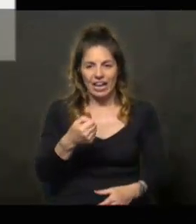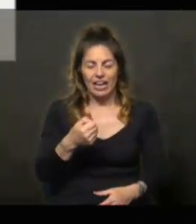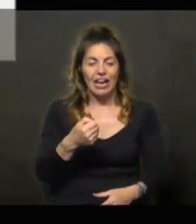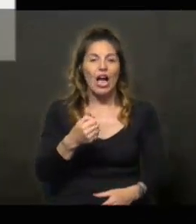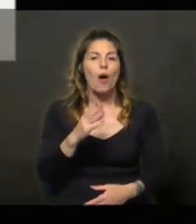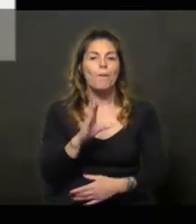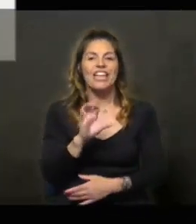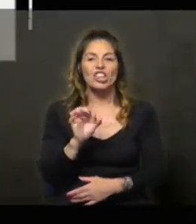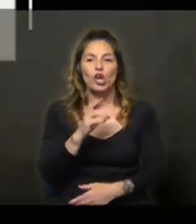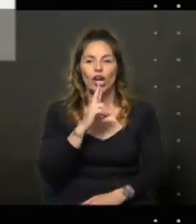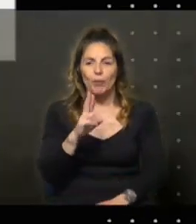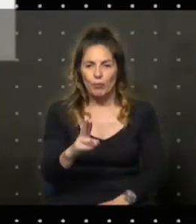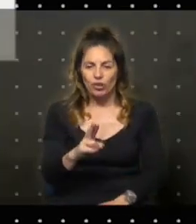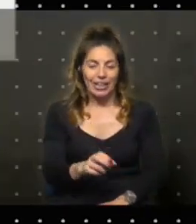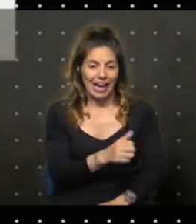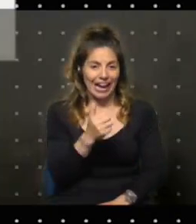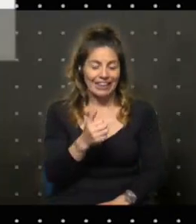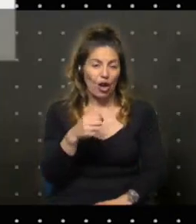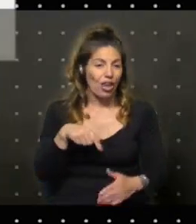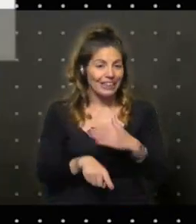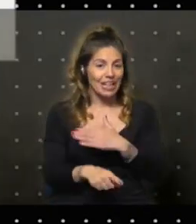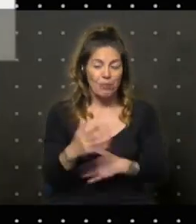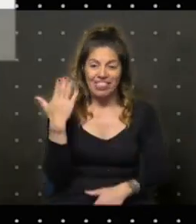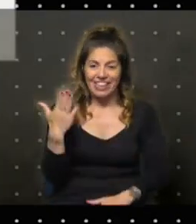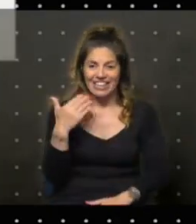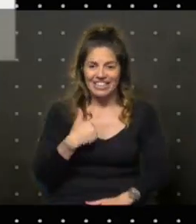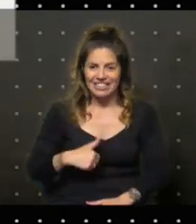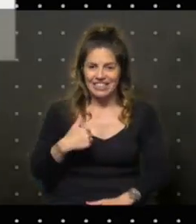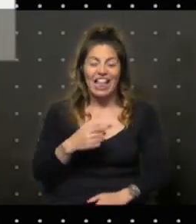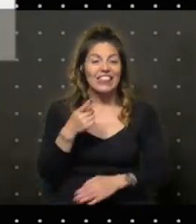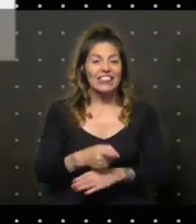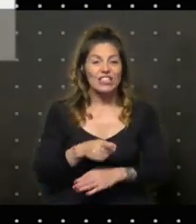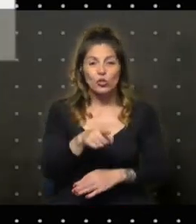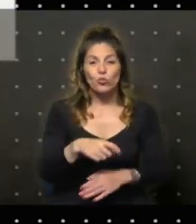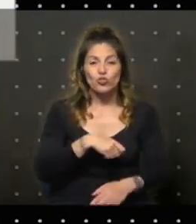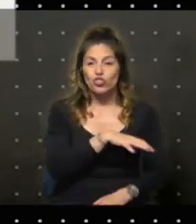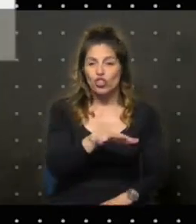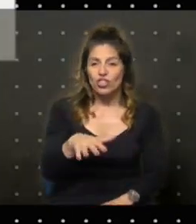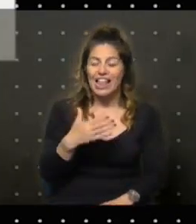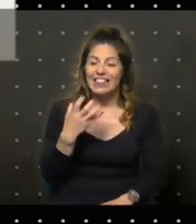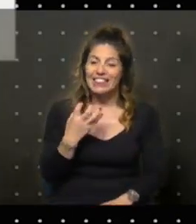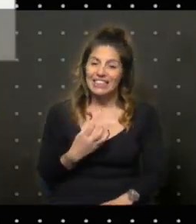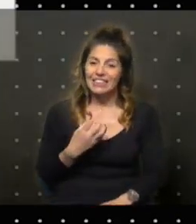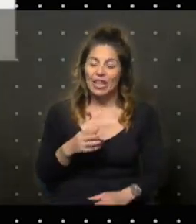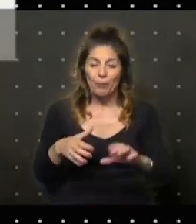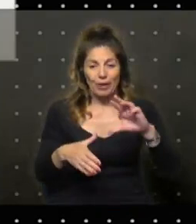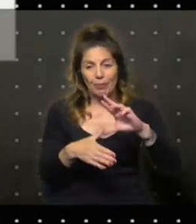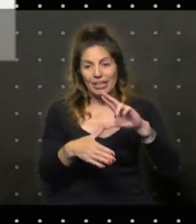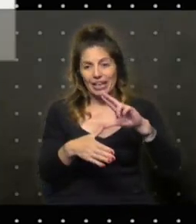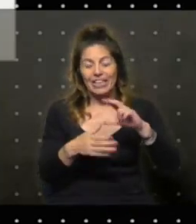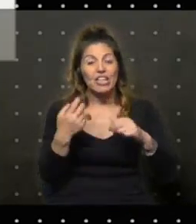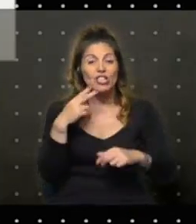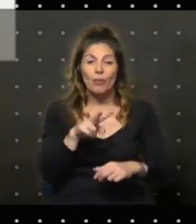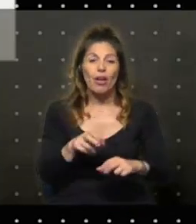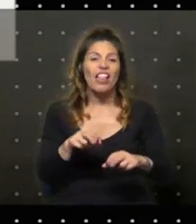su tweet ha ganado la extrema derecha en Argentina es la decisión de su sociedad triste para América Latina y ya veremos el